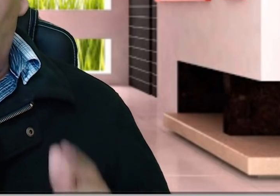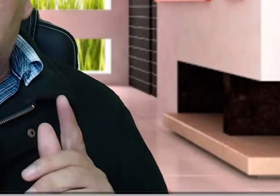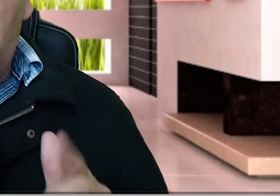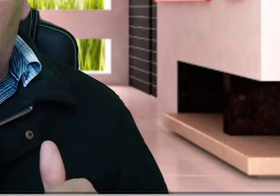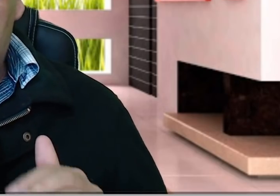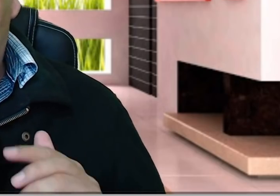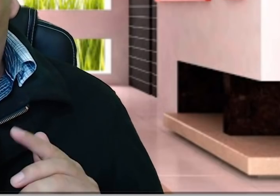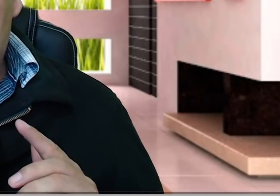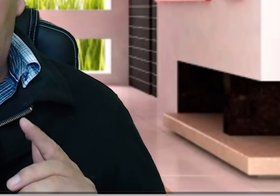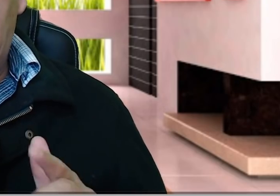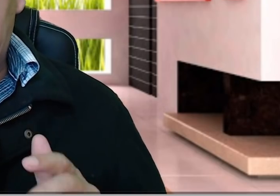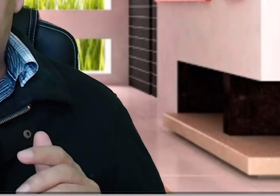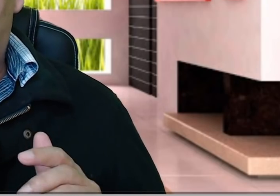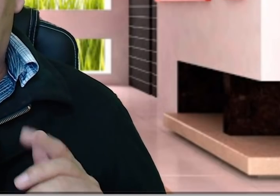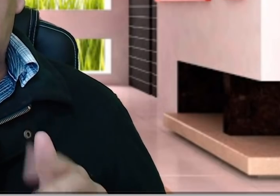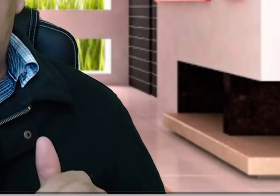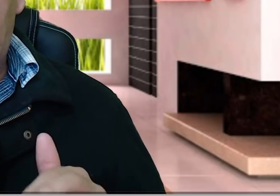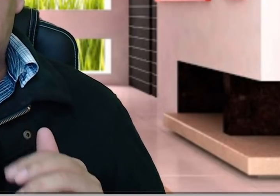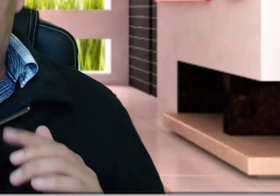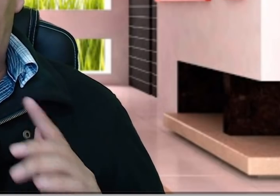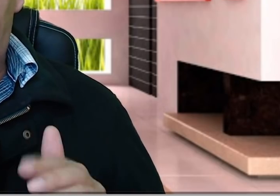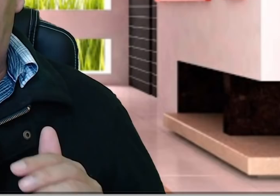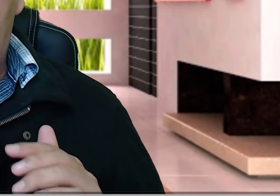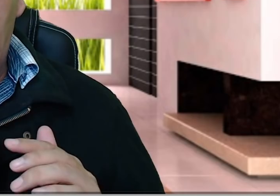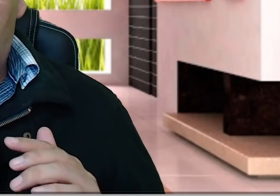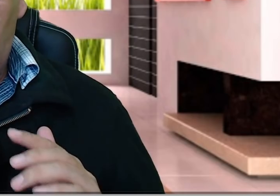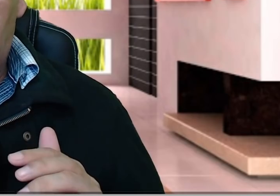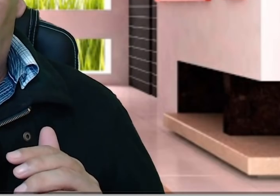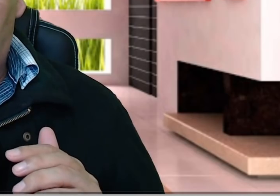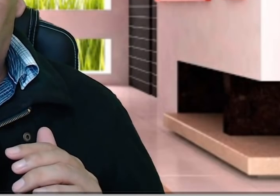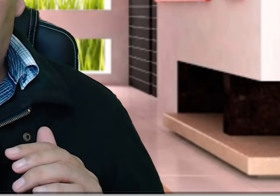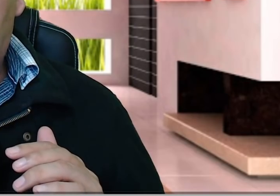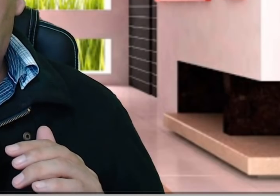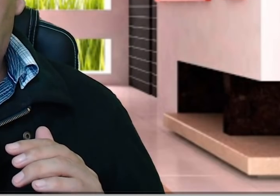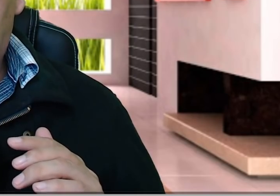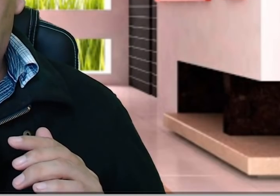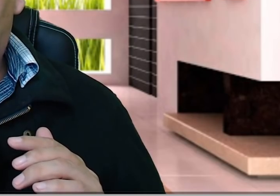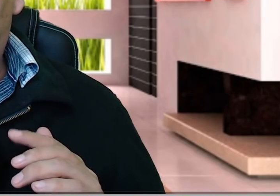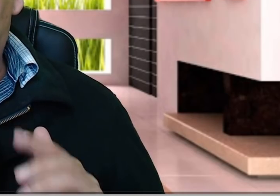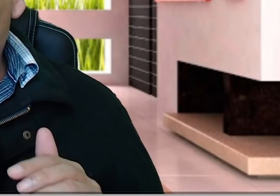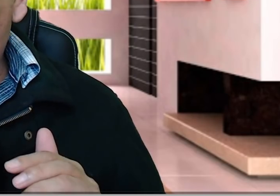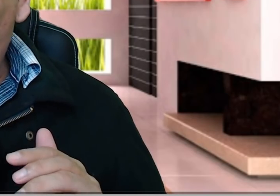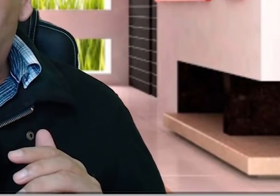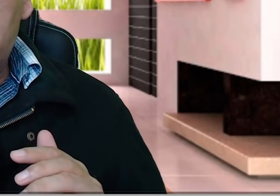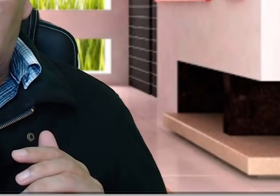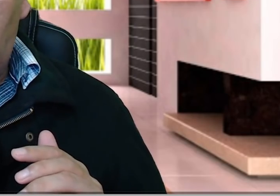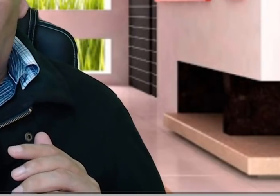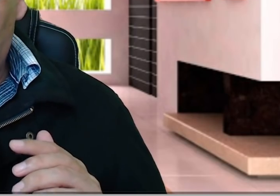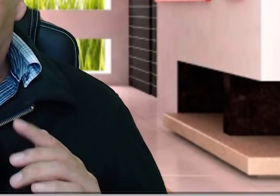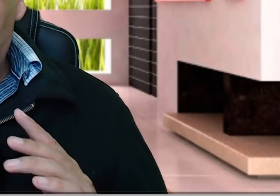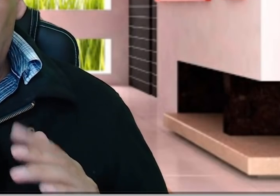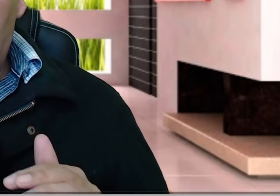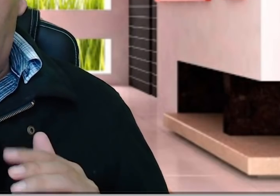Fallaron los pronósticos de la derecha, donde decían que se iban a pelear Donald Trump y Andrés Manuel López